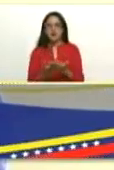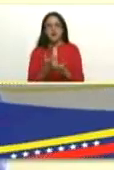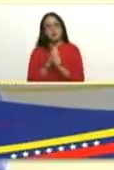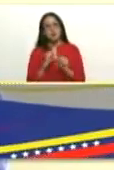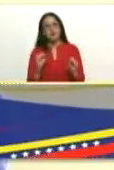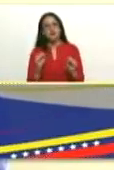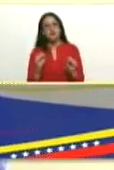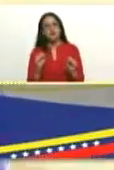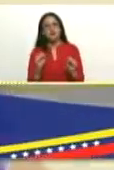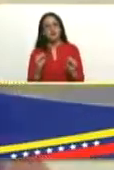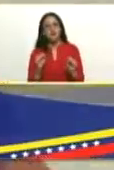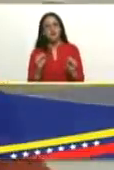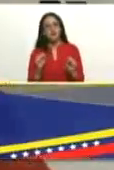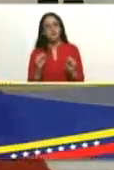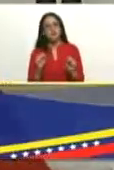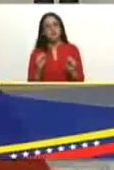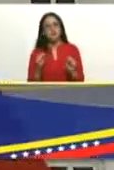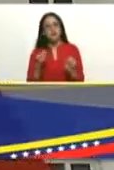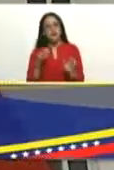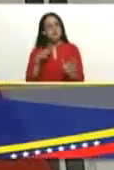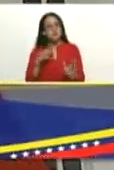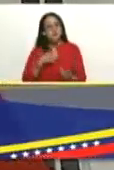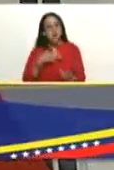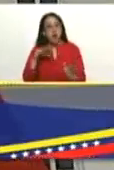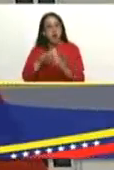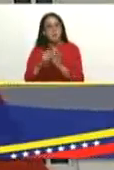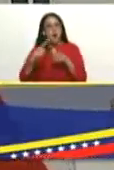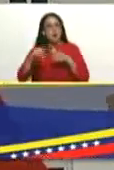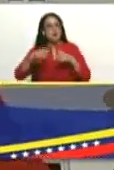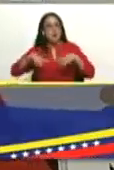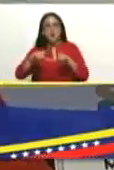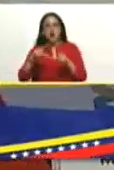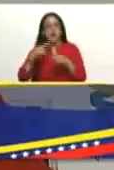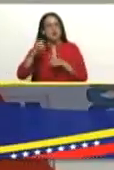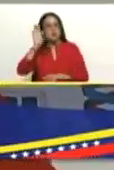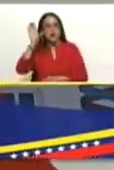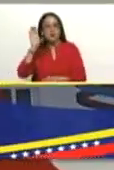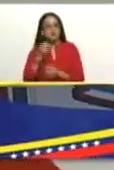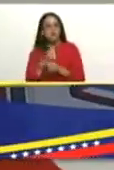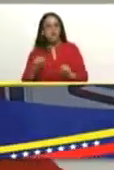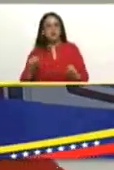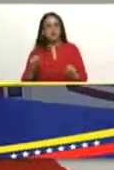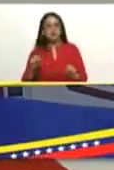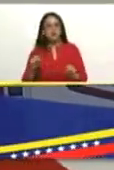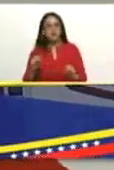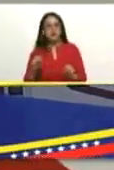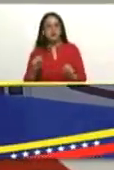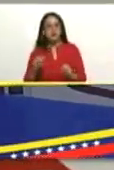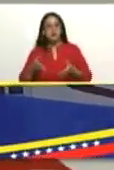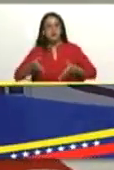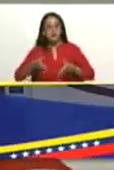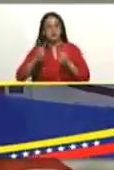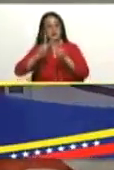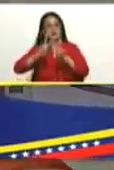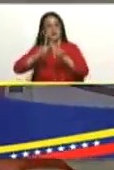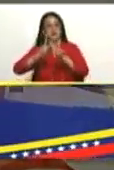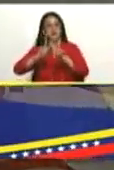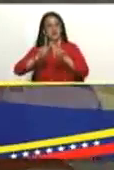imposible de adquirir en el mercado capitalista o en cualquier otro país capitalista. La Gran Misión Vivienda